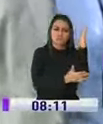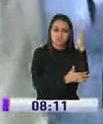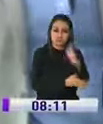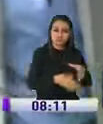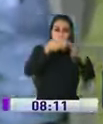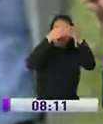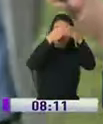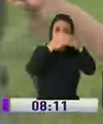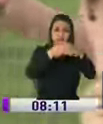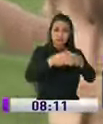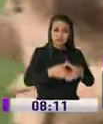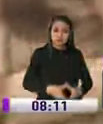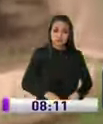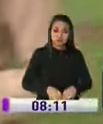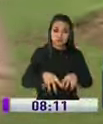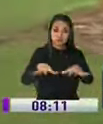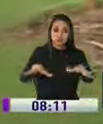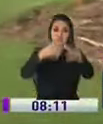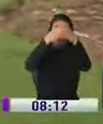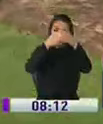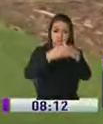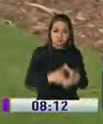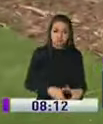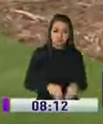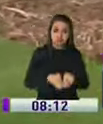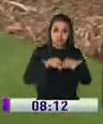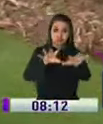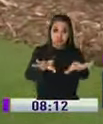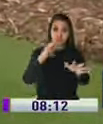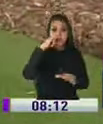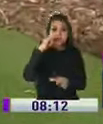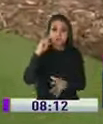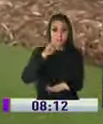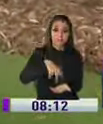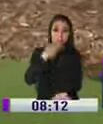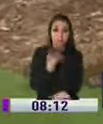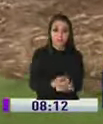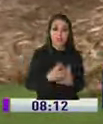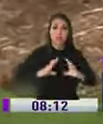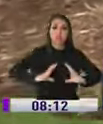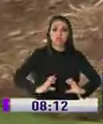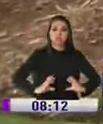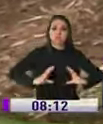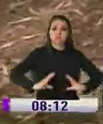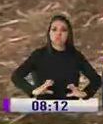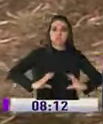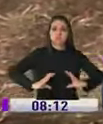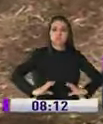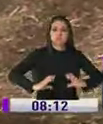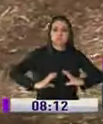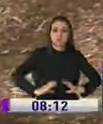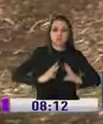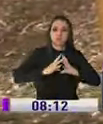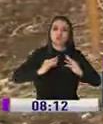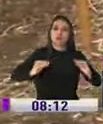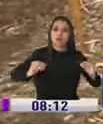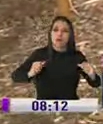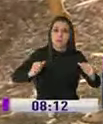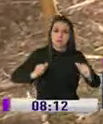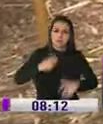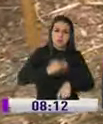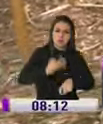esto es como un colchón para los niños. En cada rato de caerse y todo esto les caen y les mantiene sin caer en una plataforma de acero, que es mucho